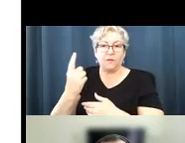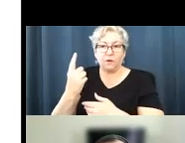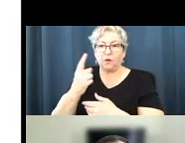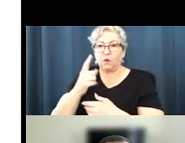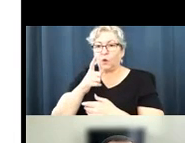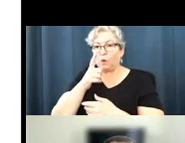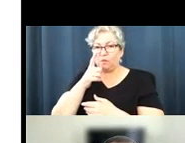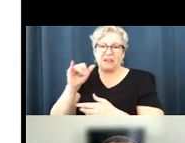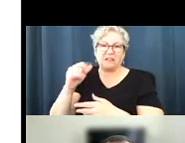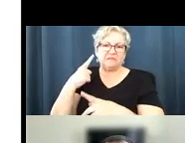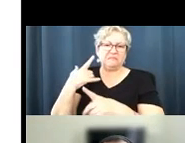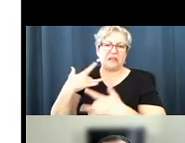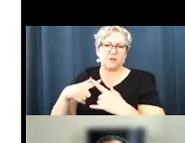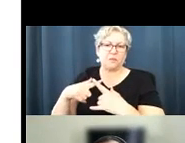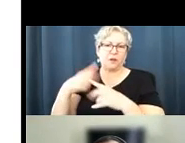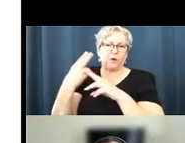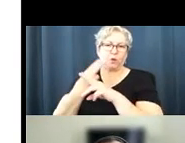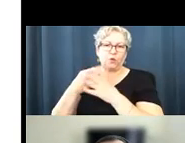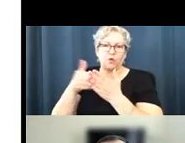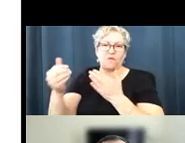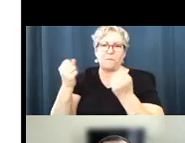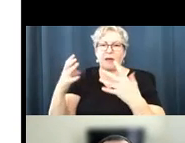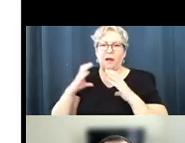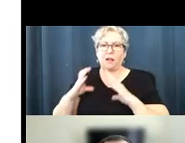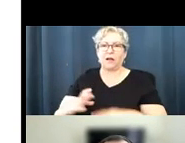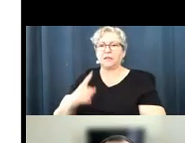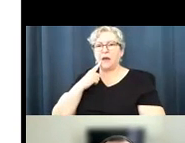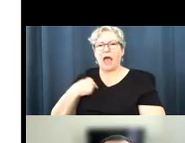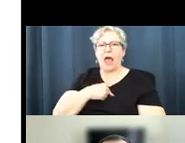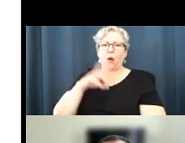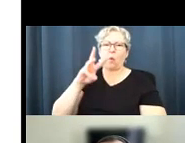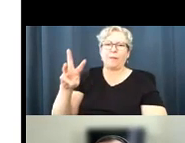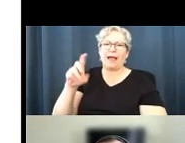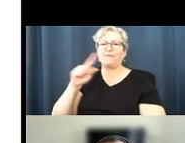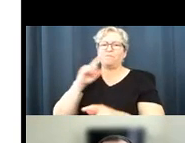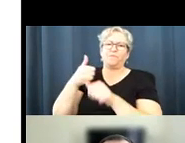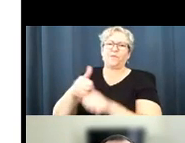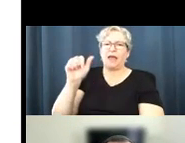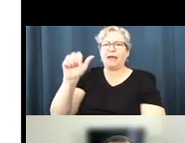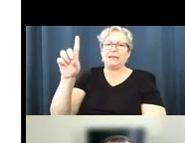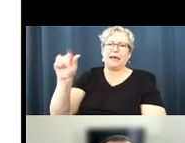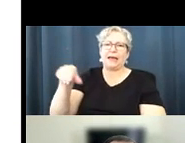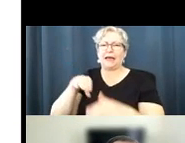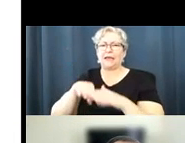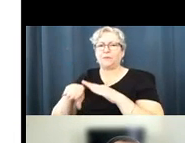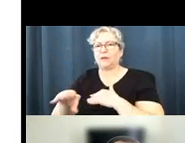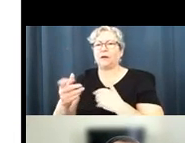la ley de discapacidad americana. Y tenemos muchos clientes que dicen, bueno, nuestro website tiene que ser